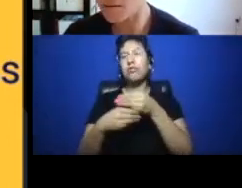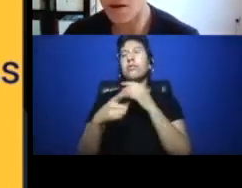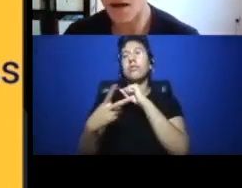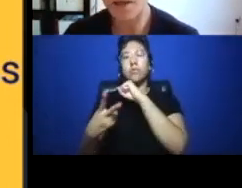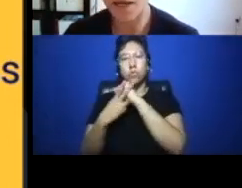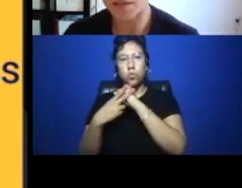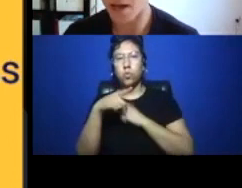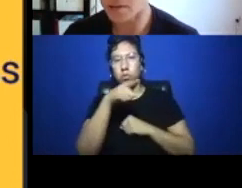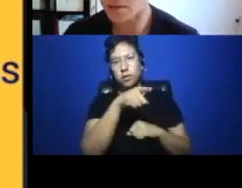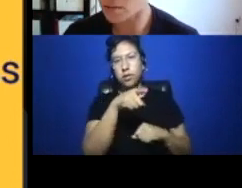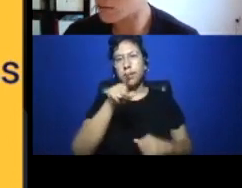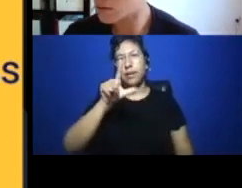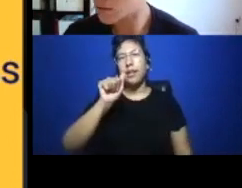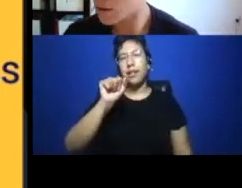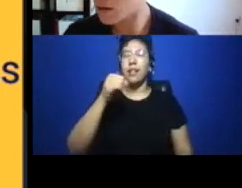estar guardado